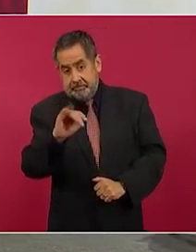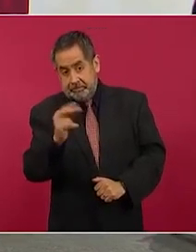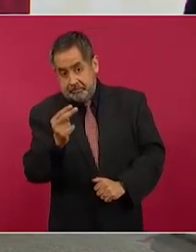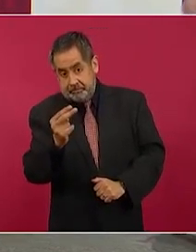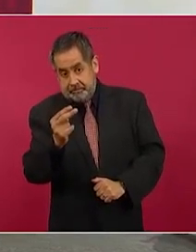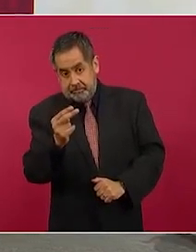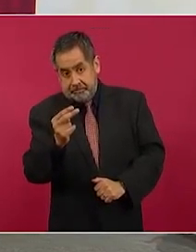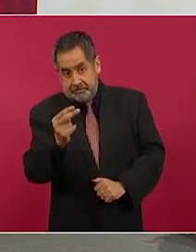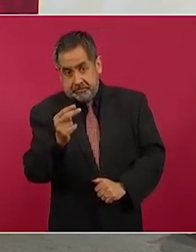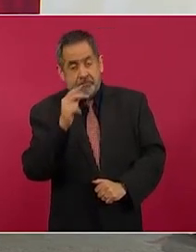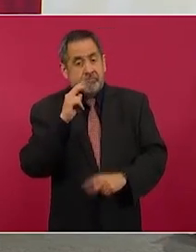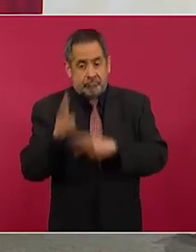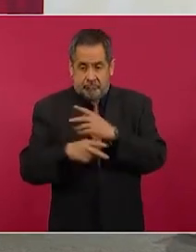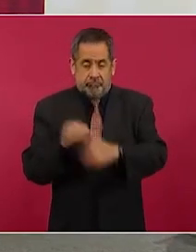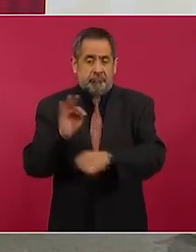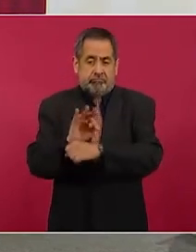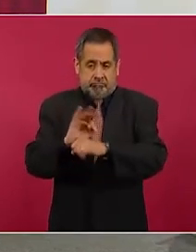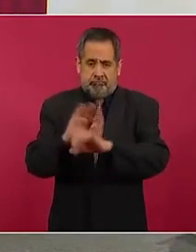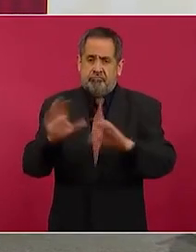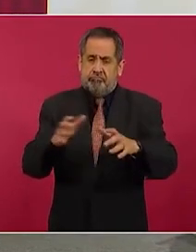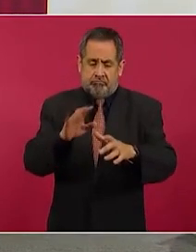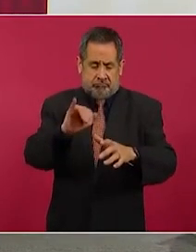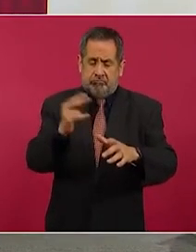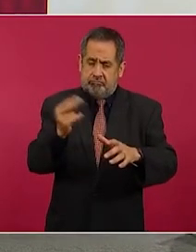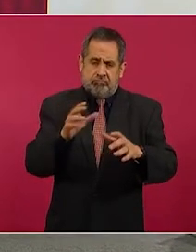si es necesario, los vamos a proteger también.